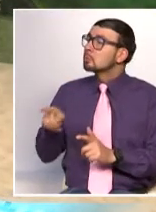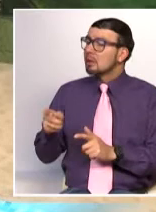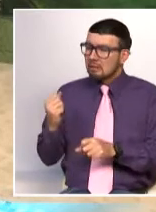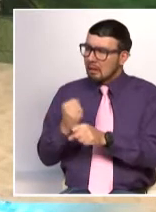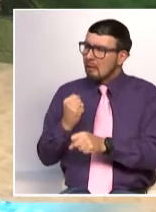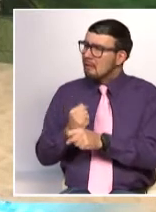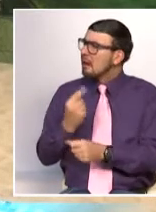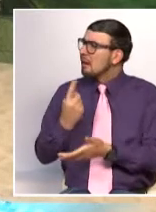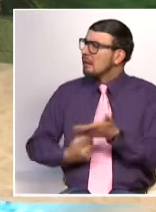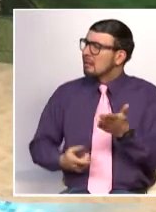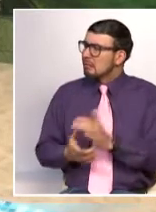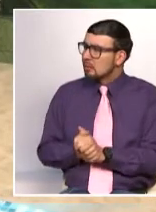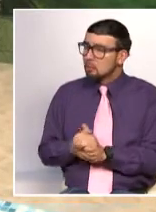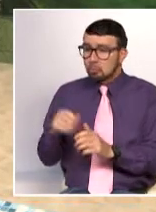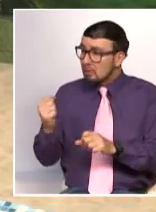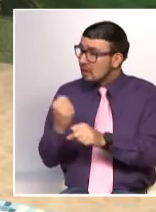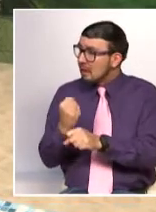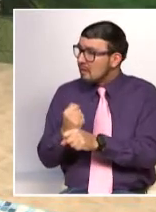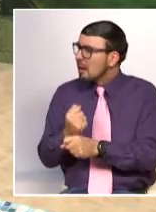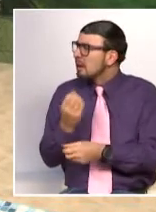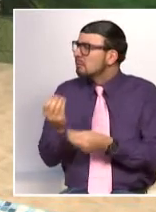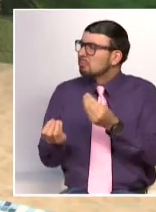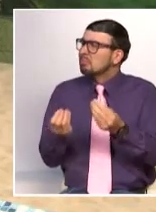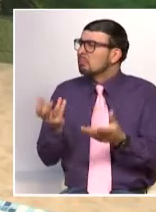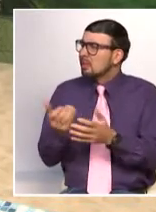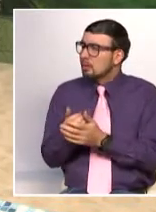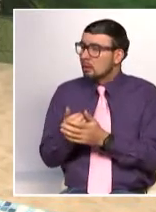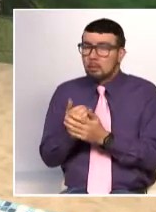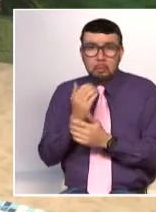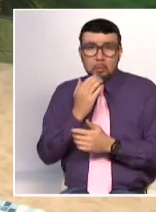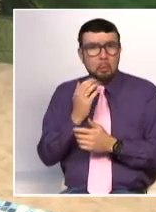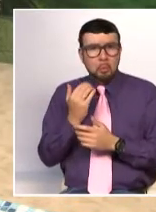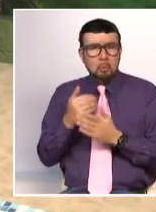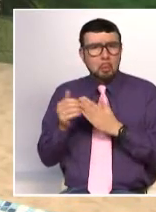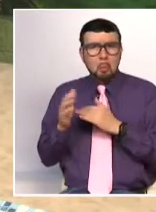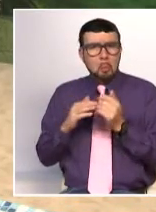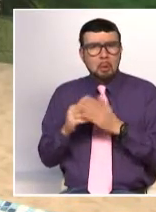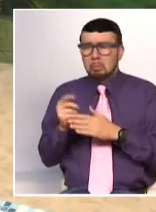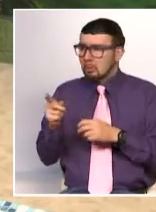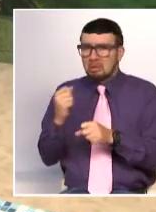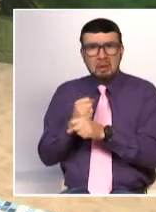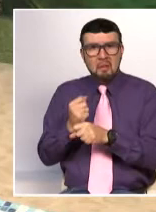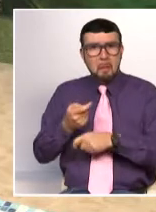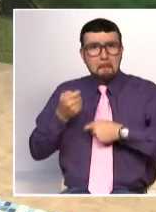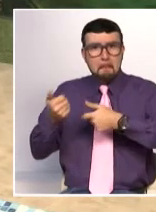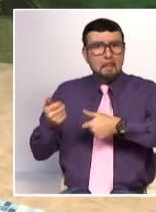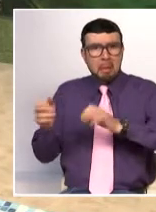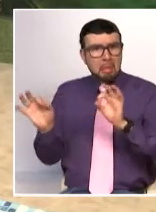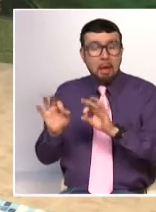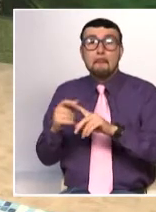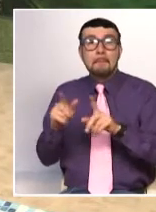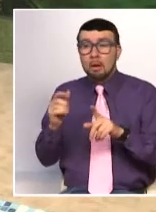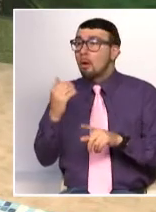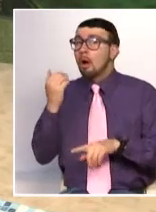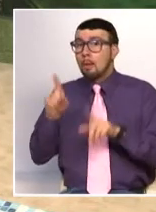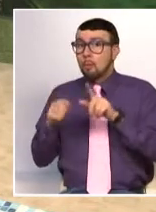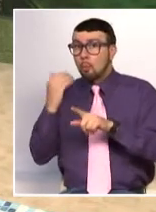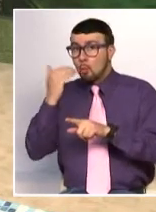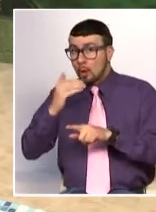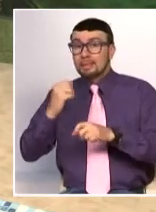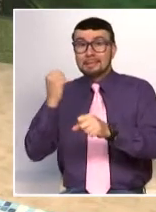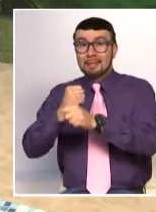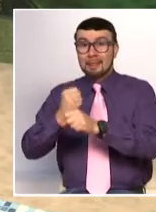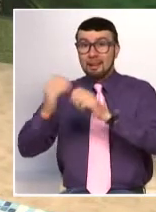sus labores así no sean labores remuneradas vemos que en las amas de casa que se desempeñan